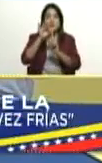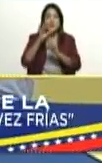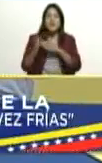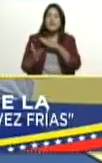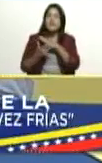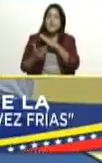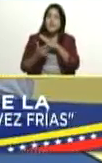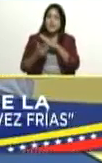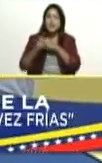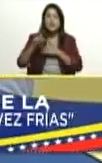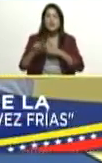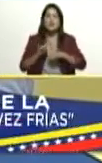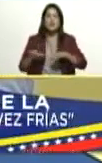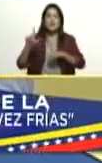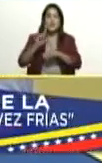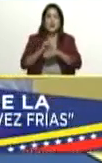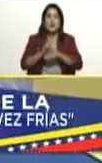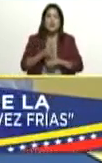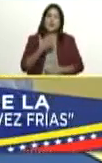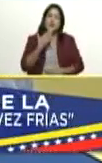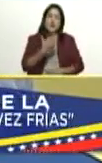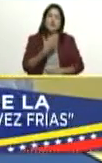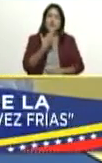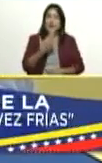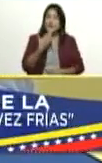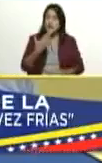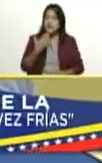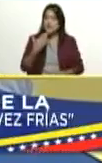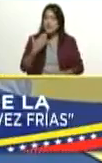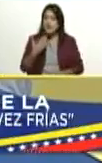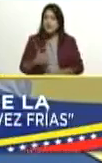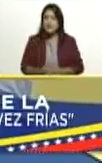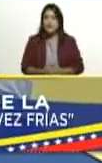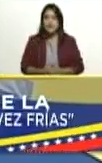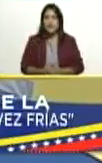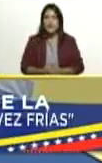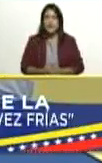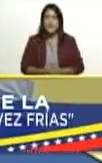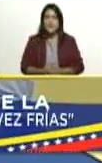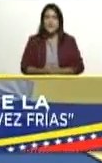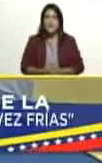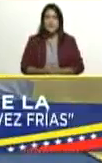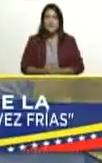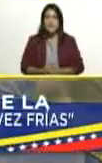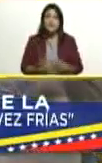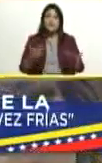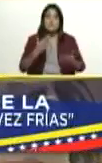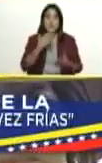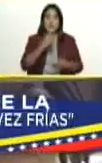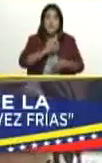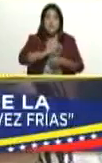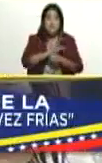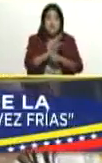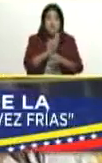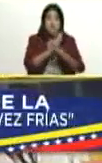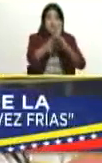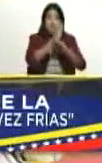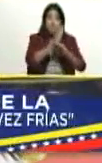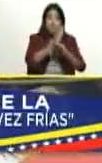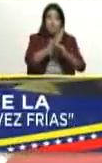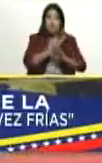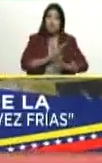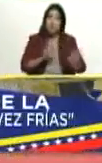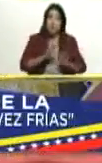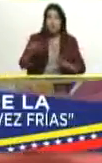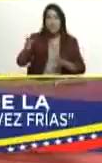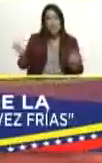y licenciados. Gracias por no permitir que la pandemia le pusiera freno para seguir llevando a cabo